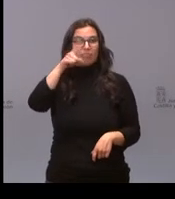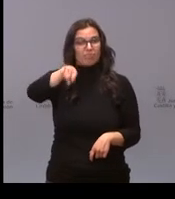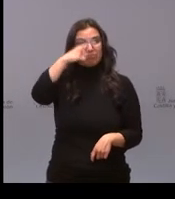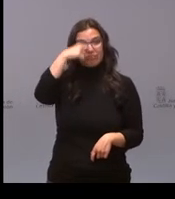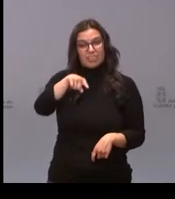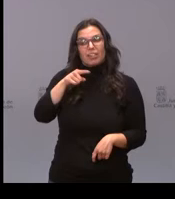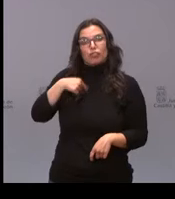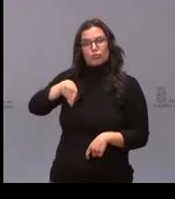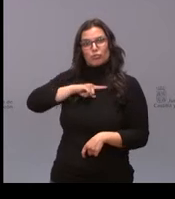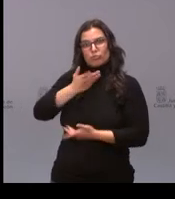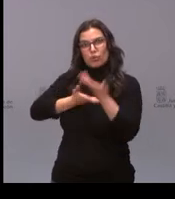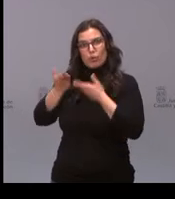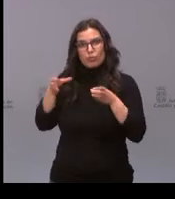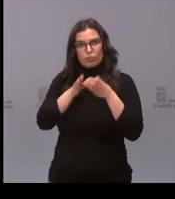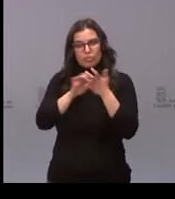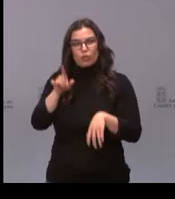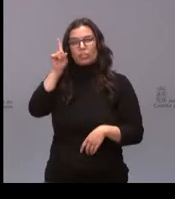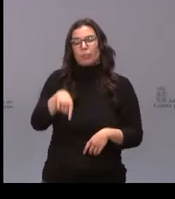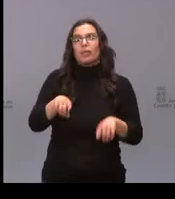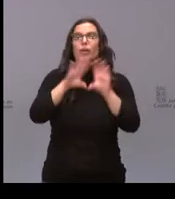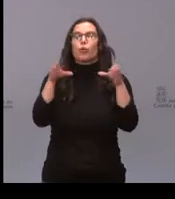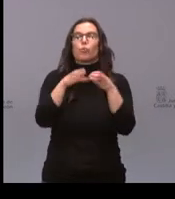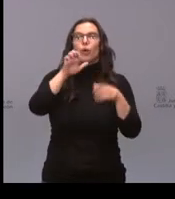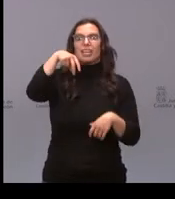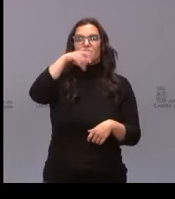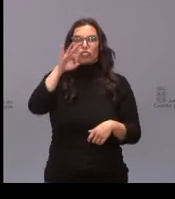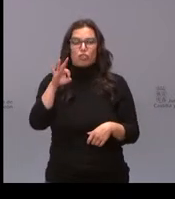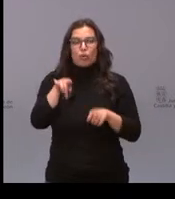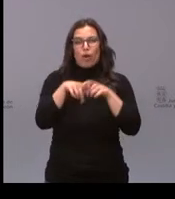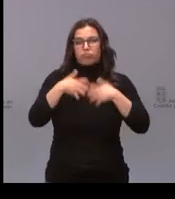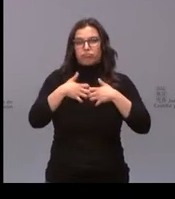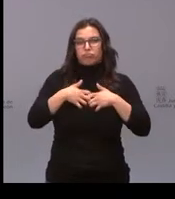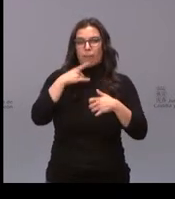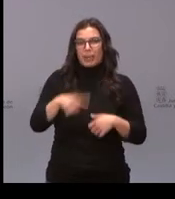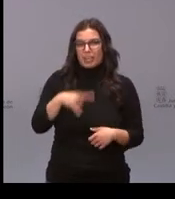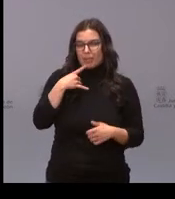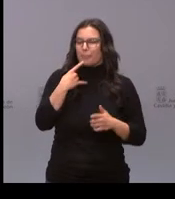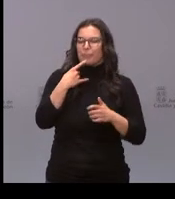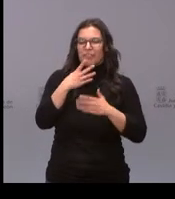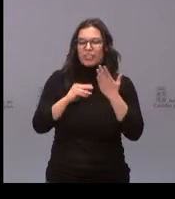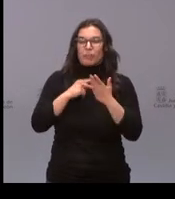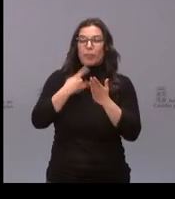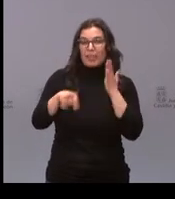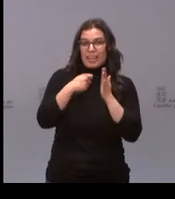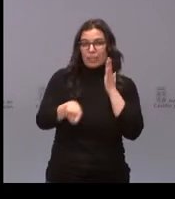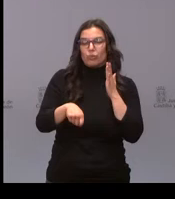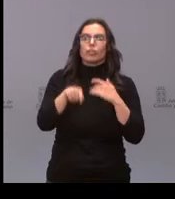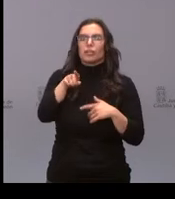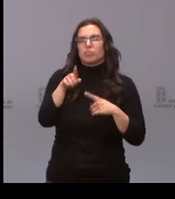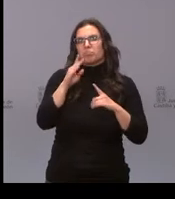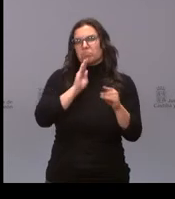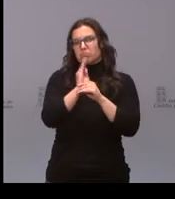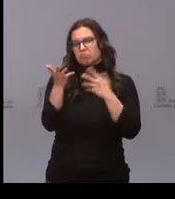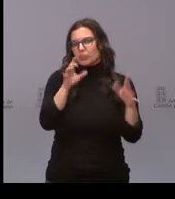León, o el grupo Enso y Carburos Metálicos, que va a tener una inversión prevista en torno a